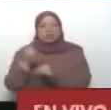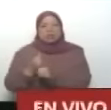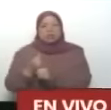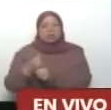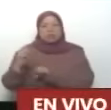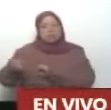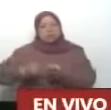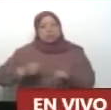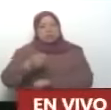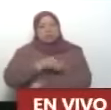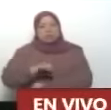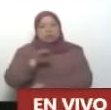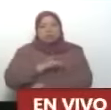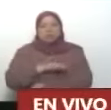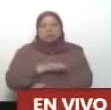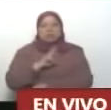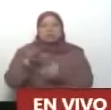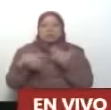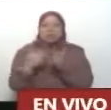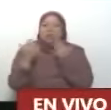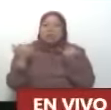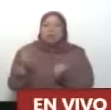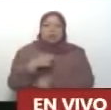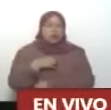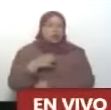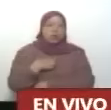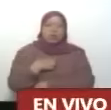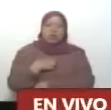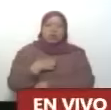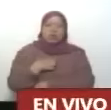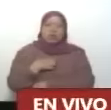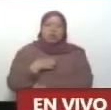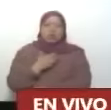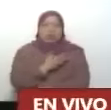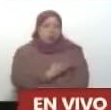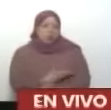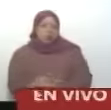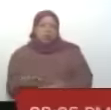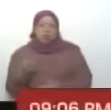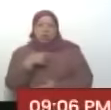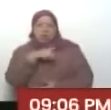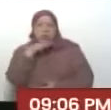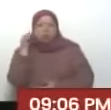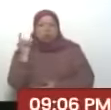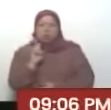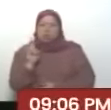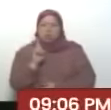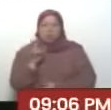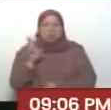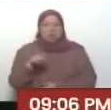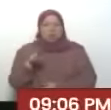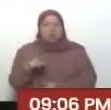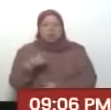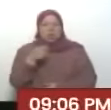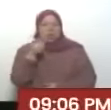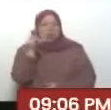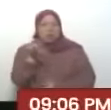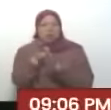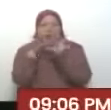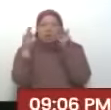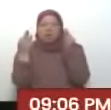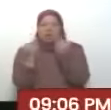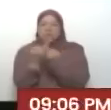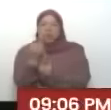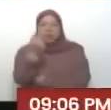generar movimiento. Nosotros no venimos de élite. Yo no soy sangre azul, ni lo quisiera ser, jamás, ni élite de